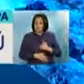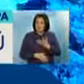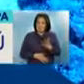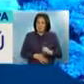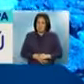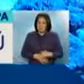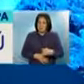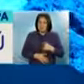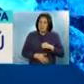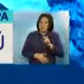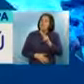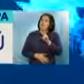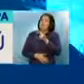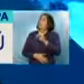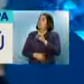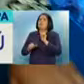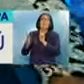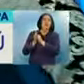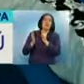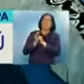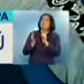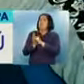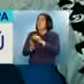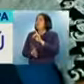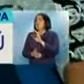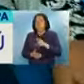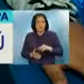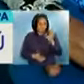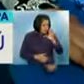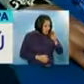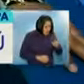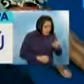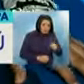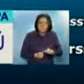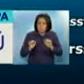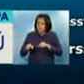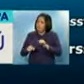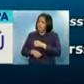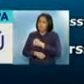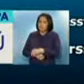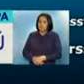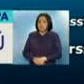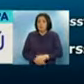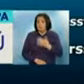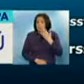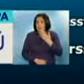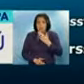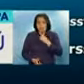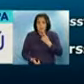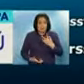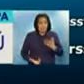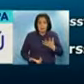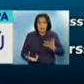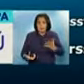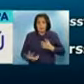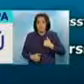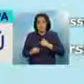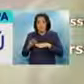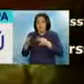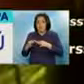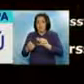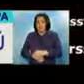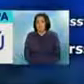estoy tocando y diciendo Dory, Dory, no lo encuentro. Pero lo ha buscado bien, ¿no? Sí. ¡Oh, mamá! ¡Papá! ¡Tengo una